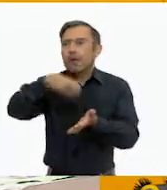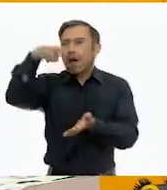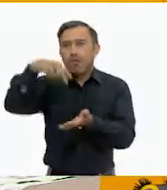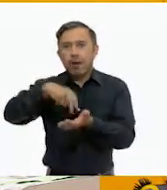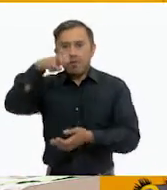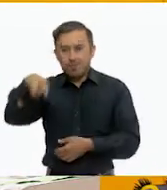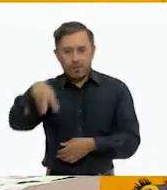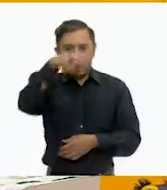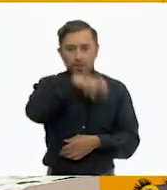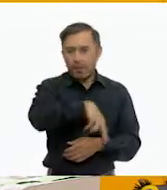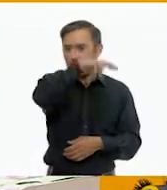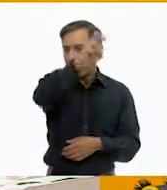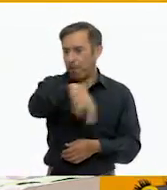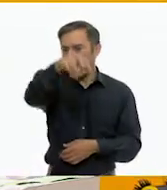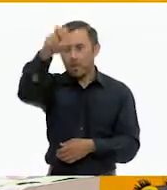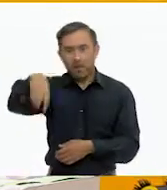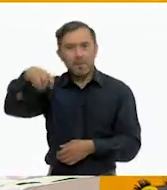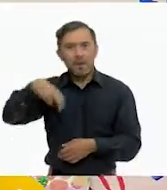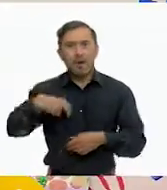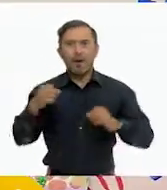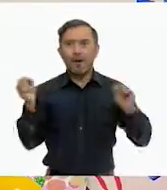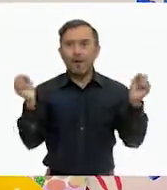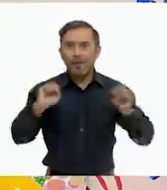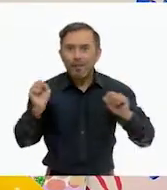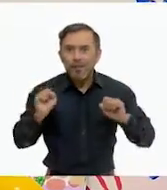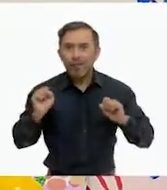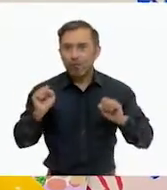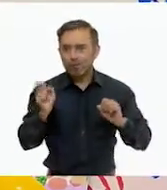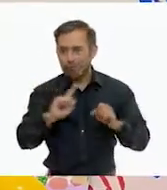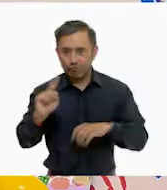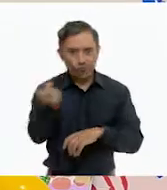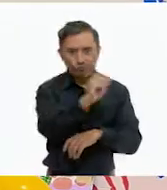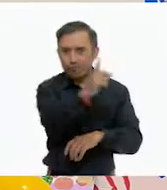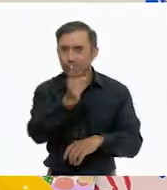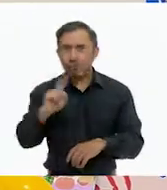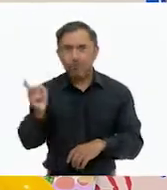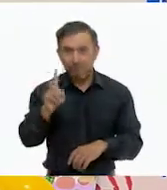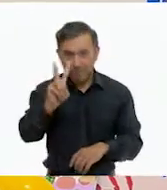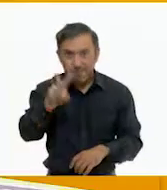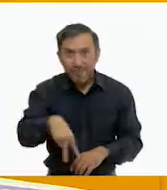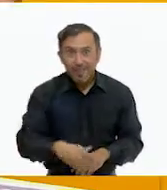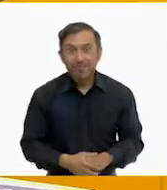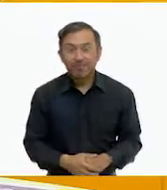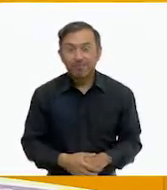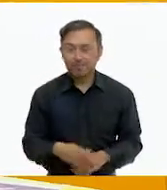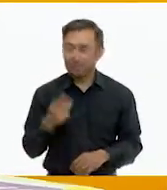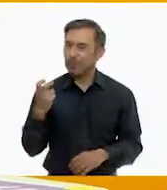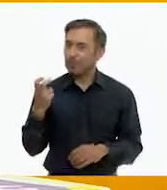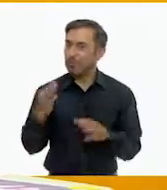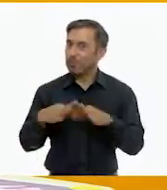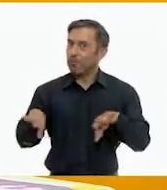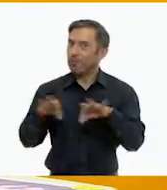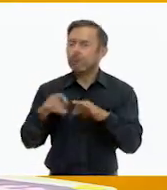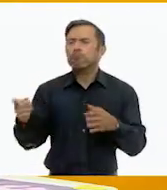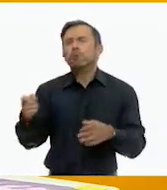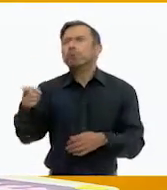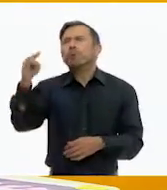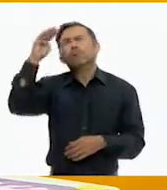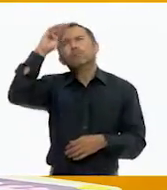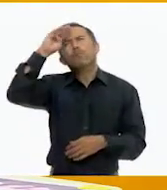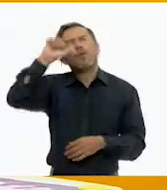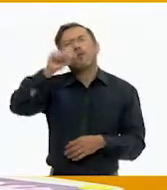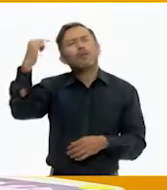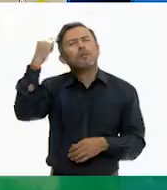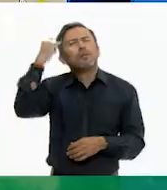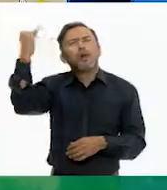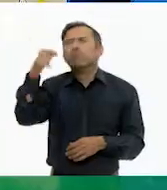un lado a otro. Brinca. Corriendo, ¿verdad? Sí. Esto es muy importante. ¿Qué más se te ocurre que pueden hacer,